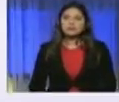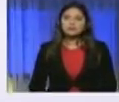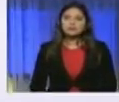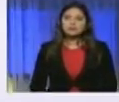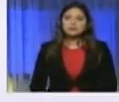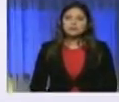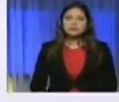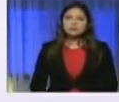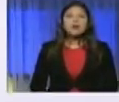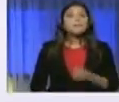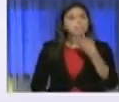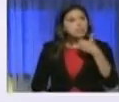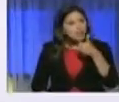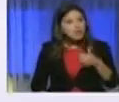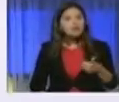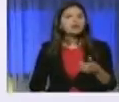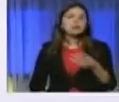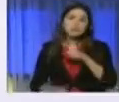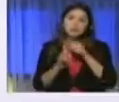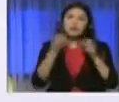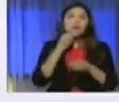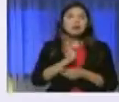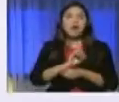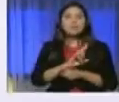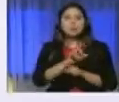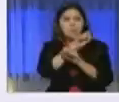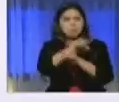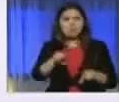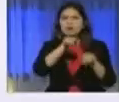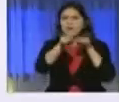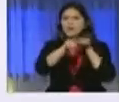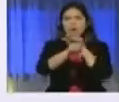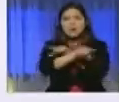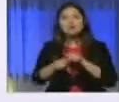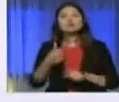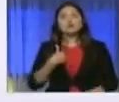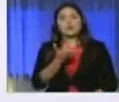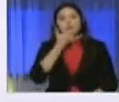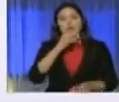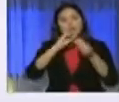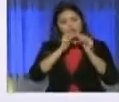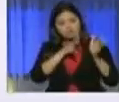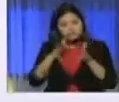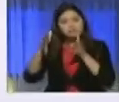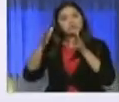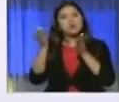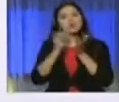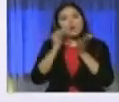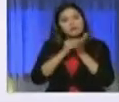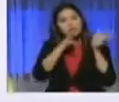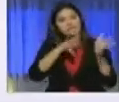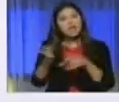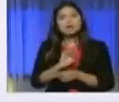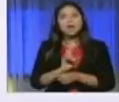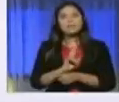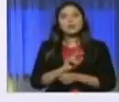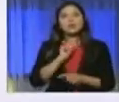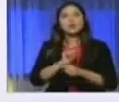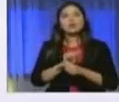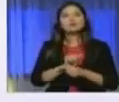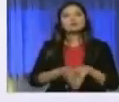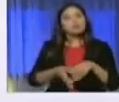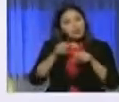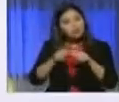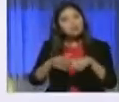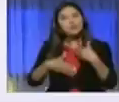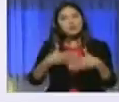Bueno, pero está bien, eso está bien. Rápido, reaccionan, critican, corrigen y con la misma acción y la misma rapidez, dale.